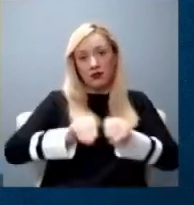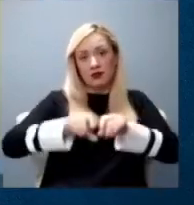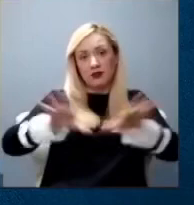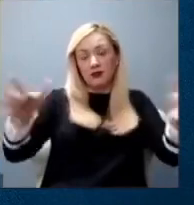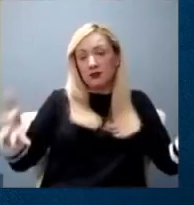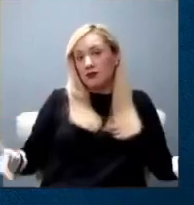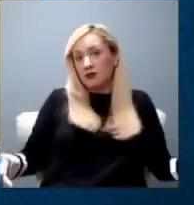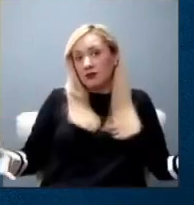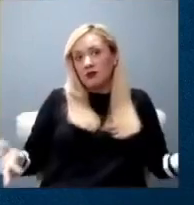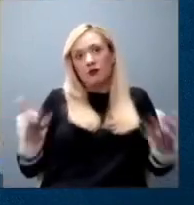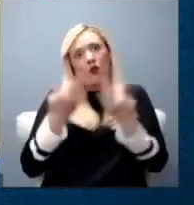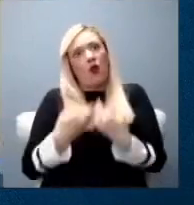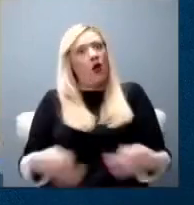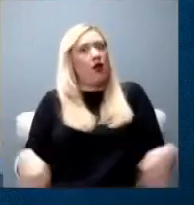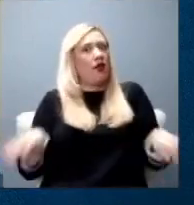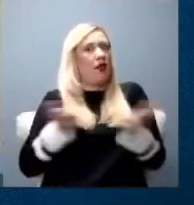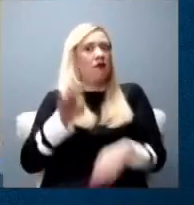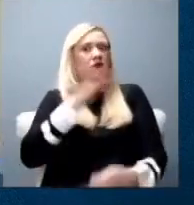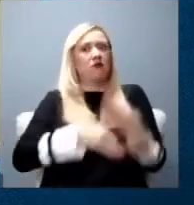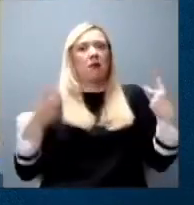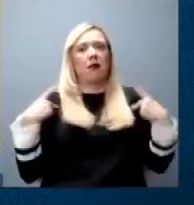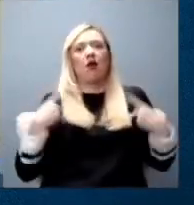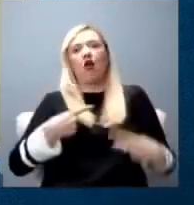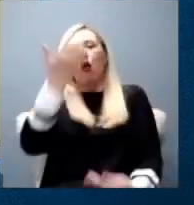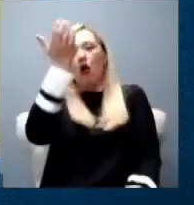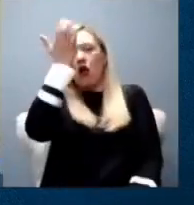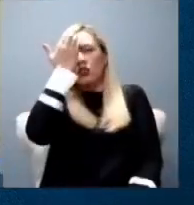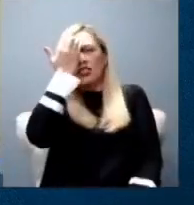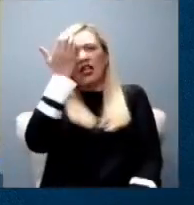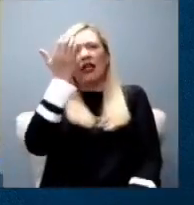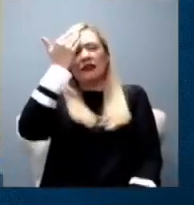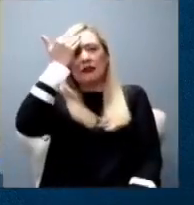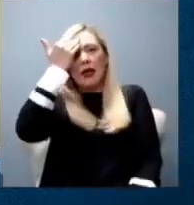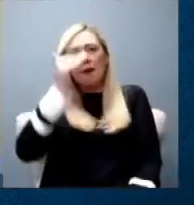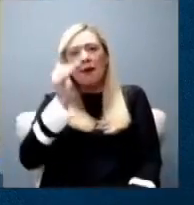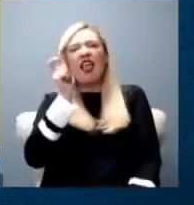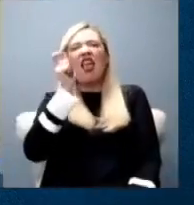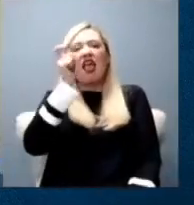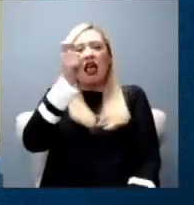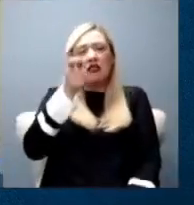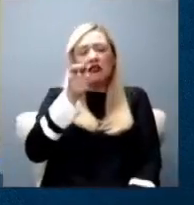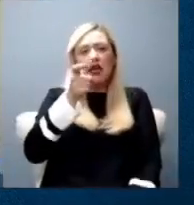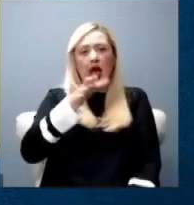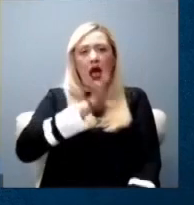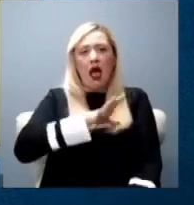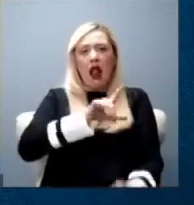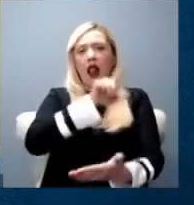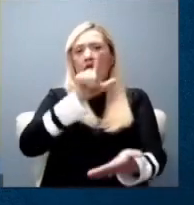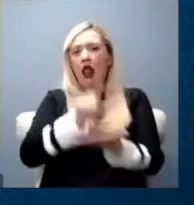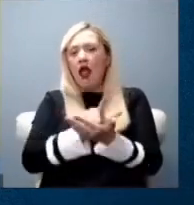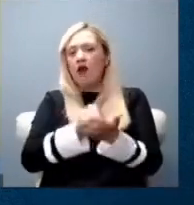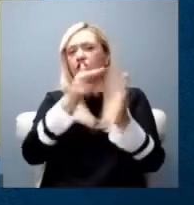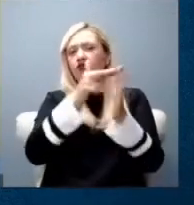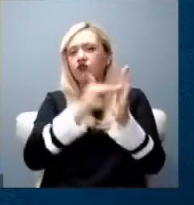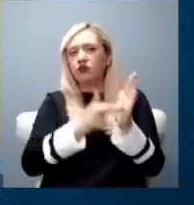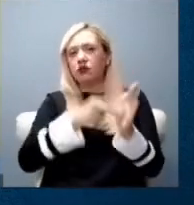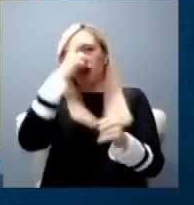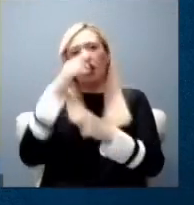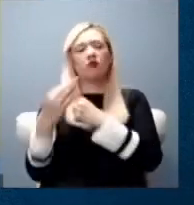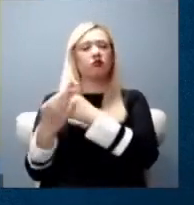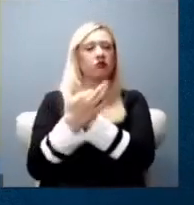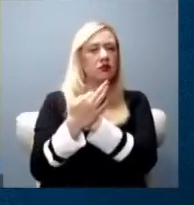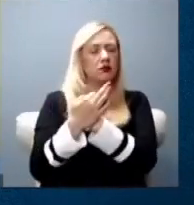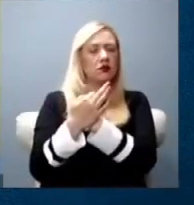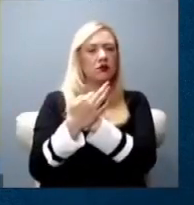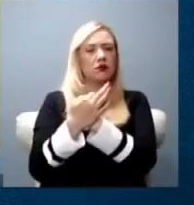es fundamental que la gente conozca y sepa de estos mecanismos, de estos sistemas de protección, porque deben